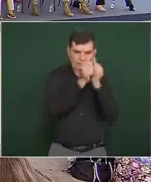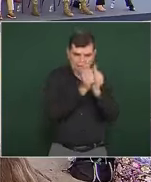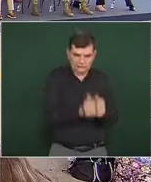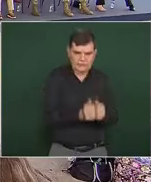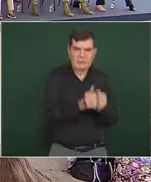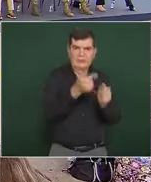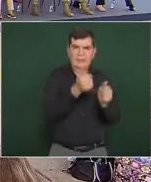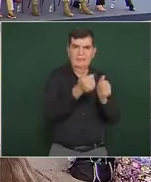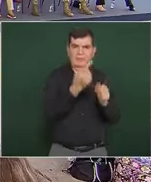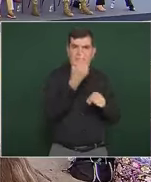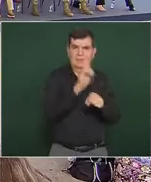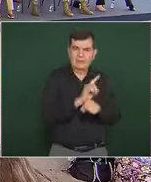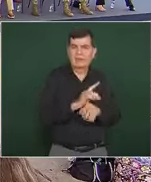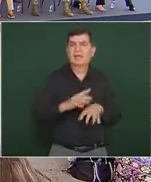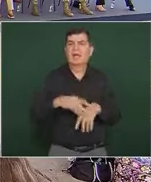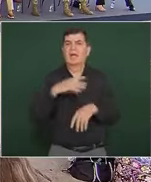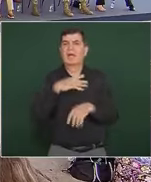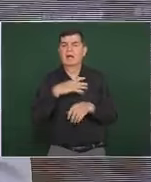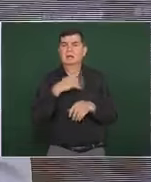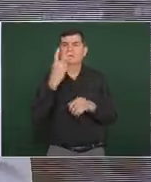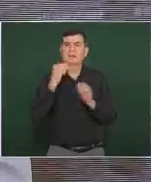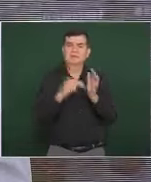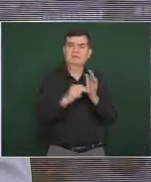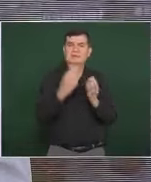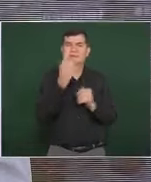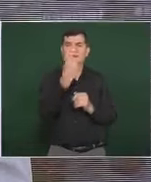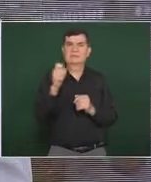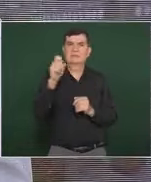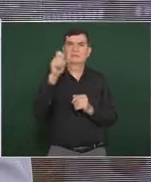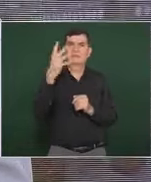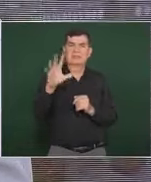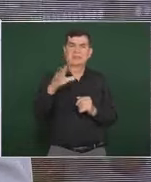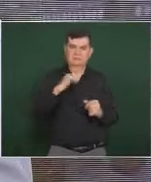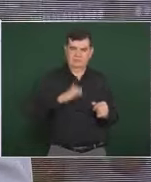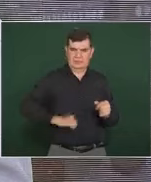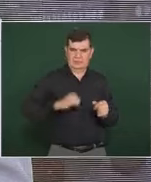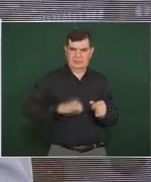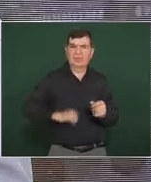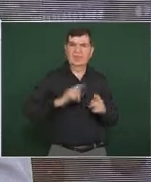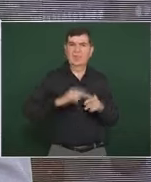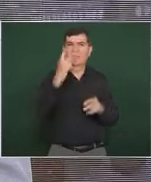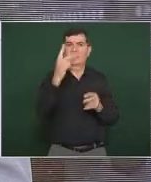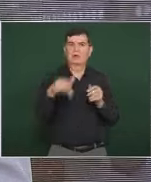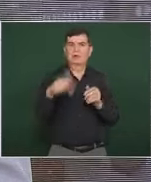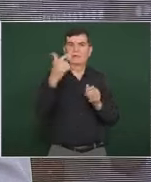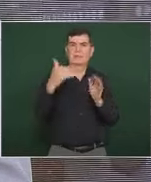día, la realización de 2.210 cirugías y